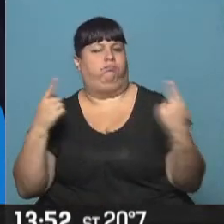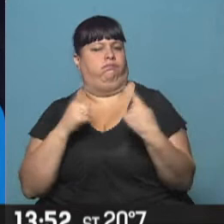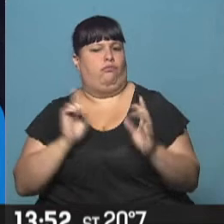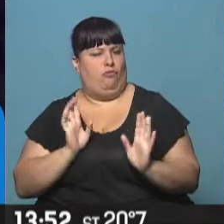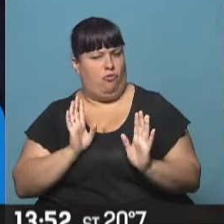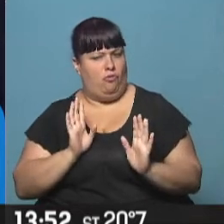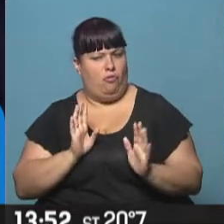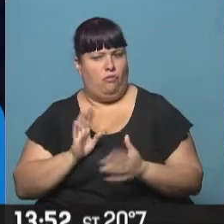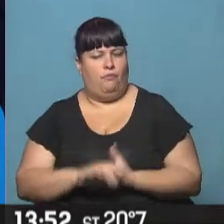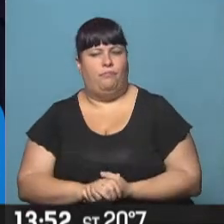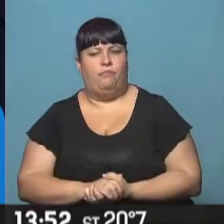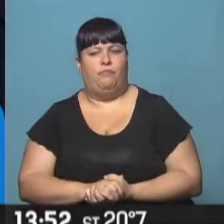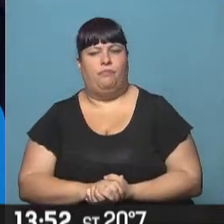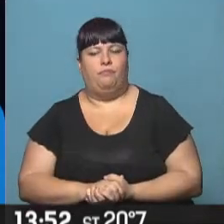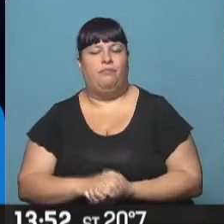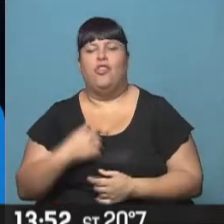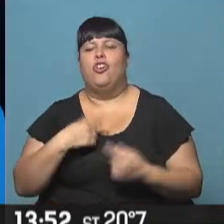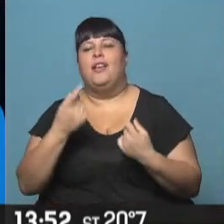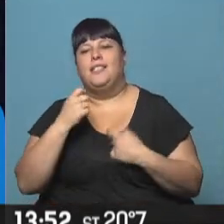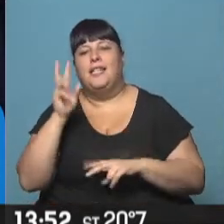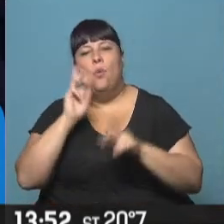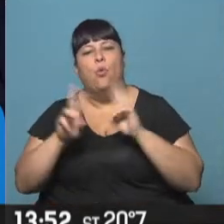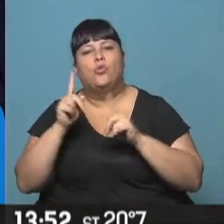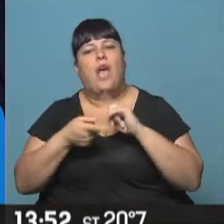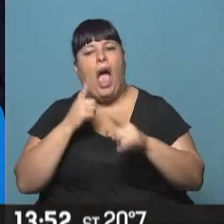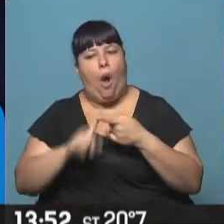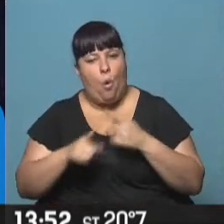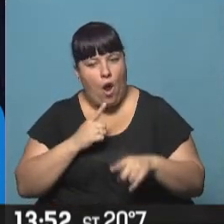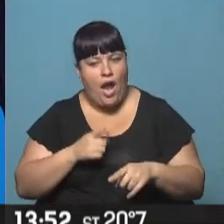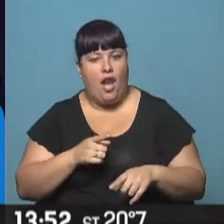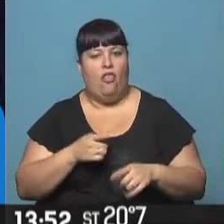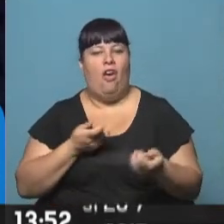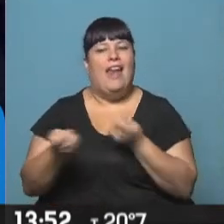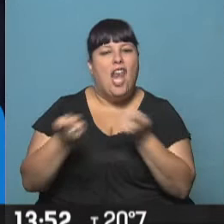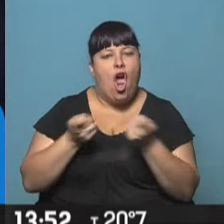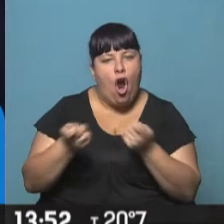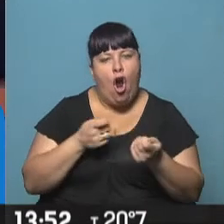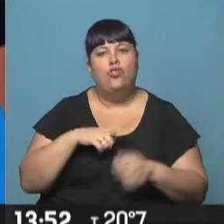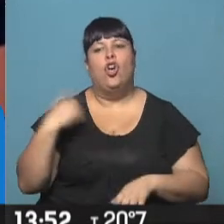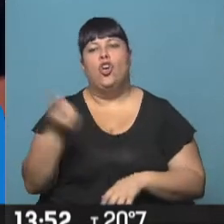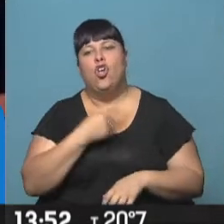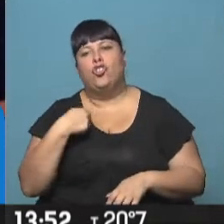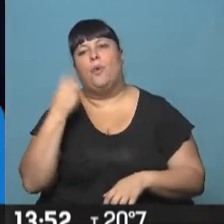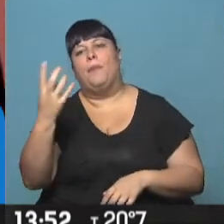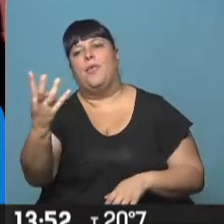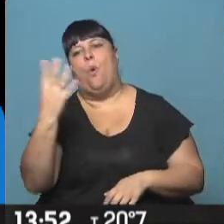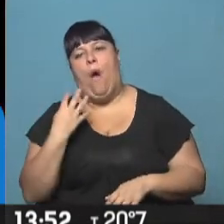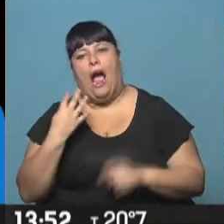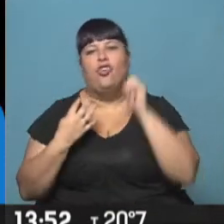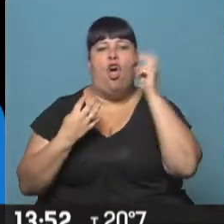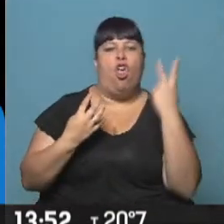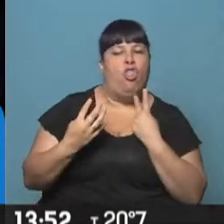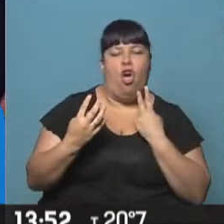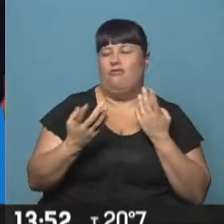enfrentamos esta necesidad de llegar a este acuerdo como una negociación en la cual nosotros íbamos a pedir 4 para lograr